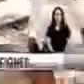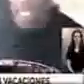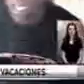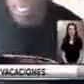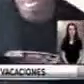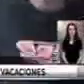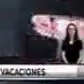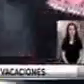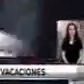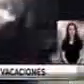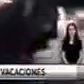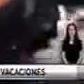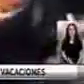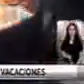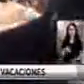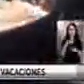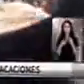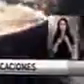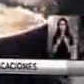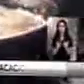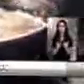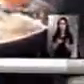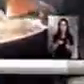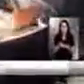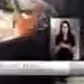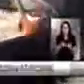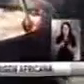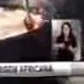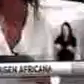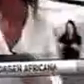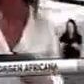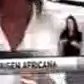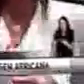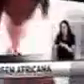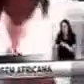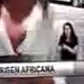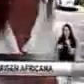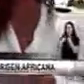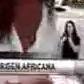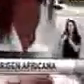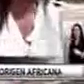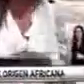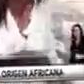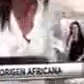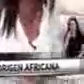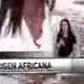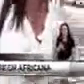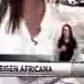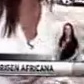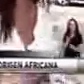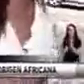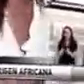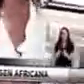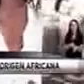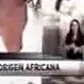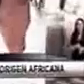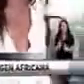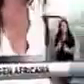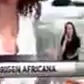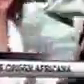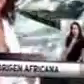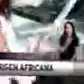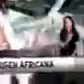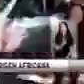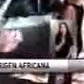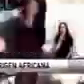No fui yo la hora de almuerzo, estamos a pasos de la playa y encontramos este tipo de locales, el que yo les hablaba. ¿Ya hay gente que está esperando? Vamos a preguntar qué es